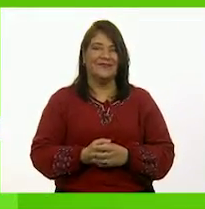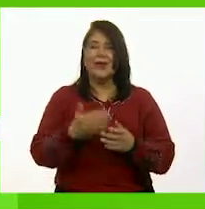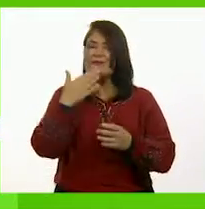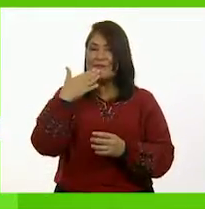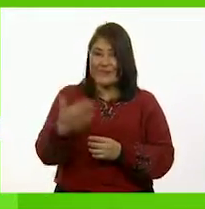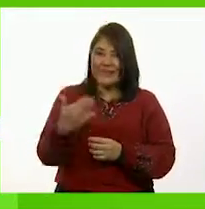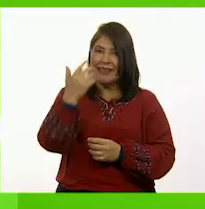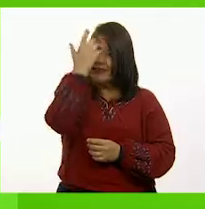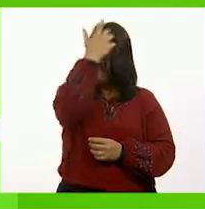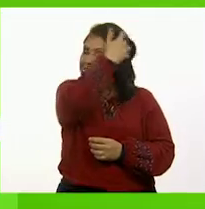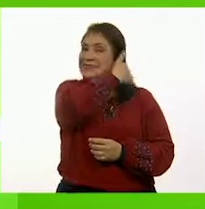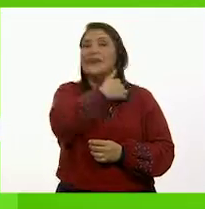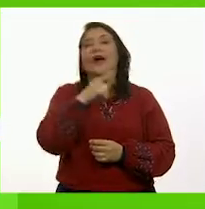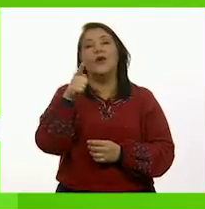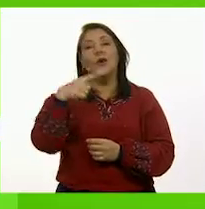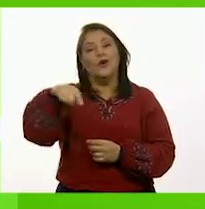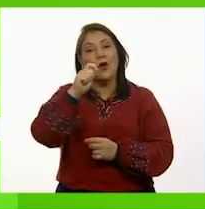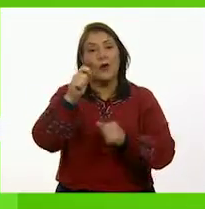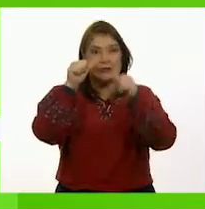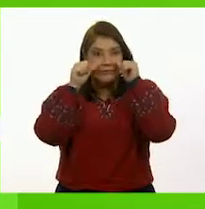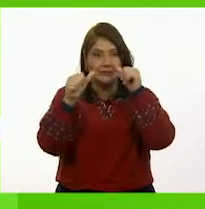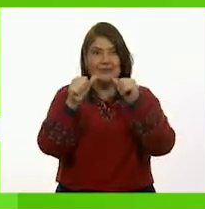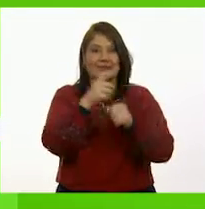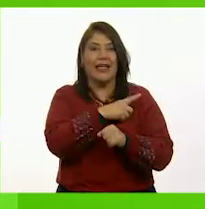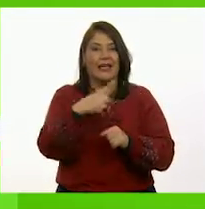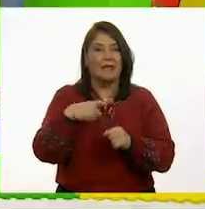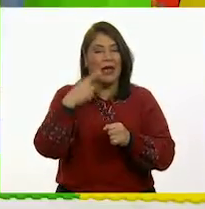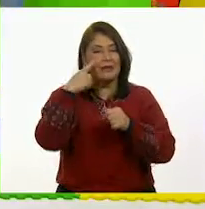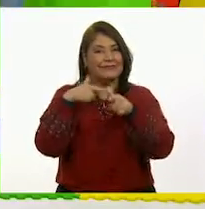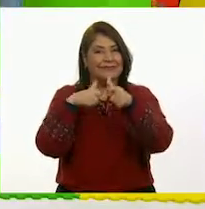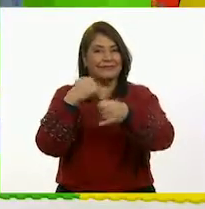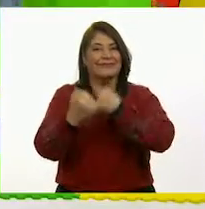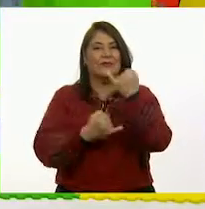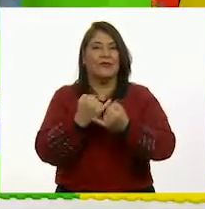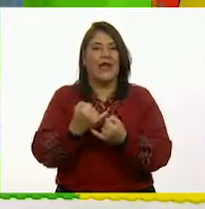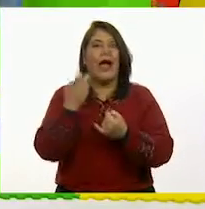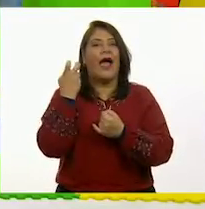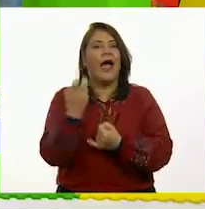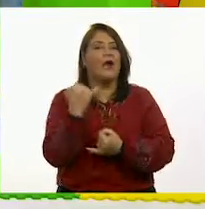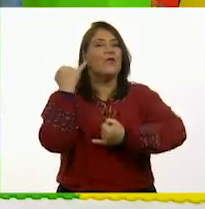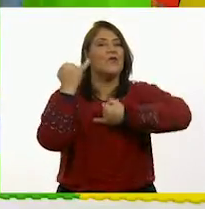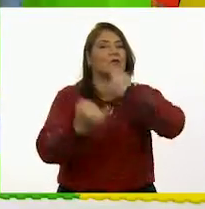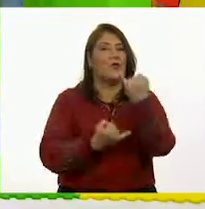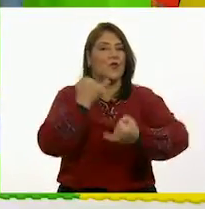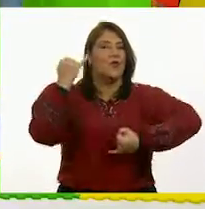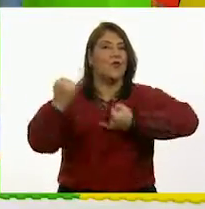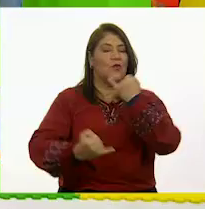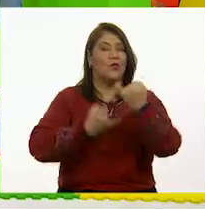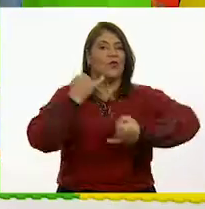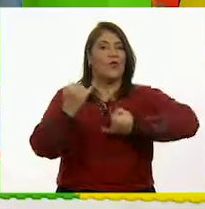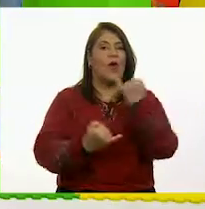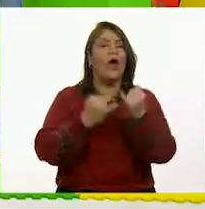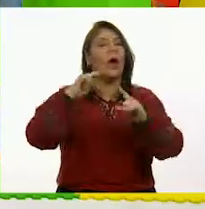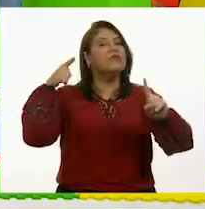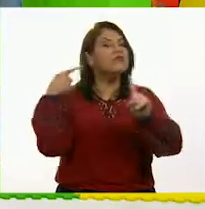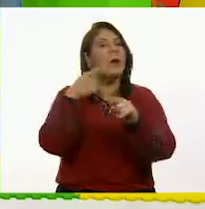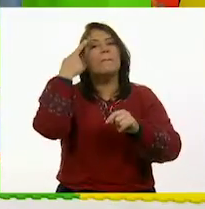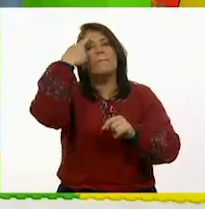Muy bien, presten mucha atención y jueguen con nosotras. Este es un juego, este es un juego solo